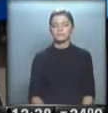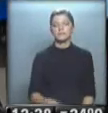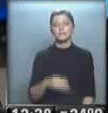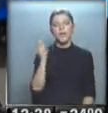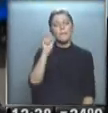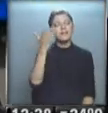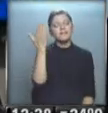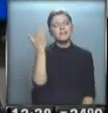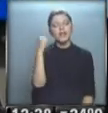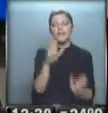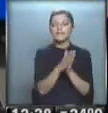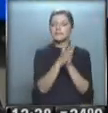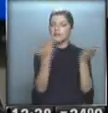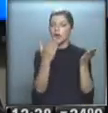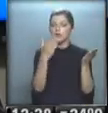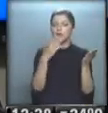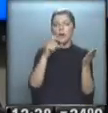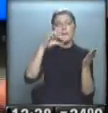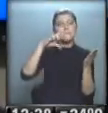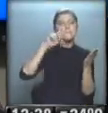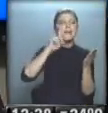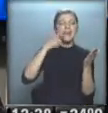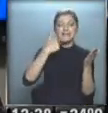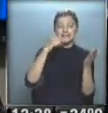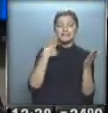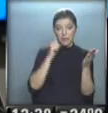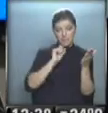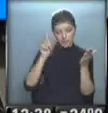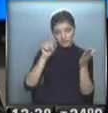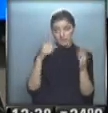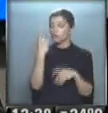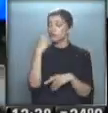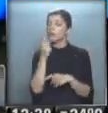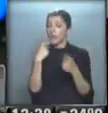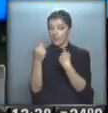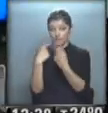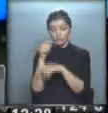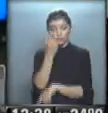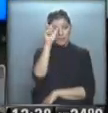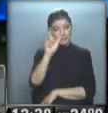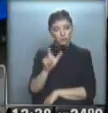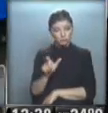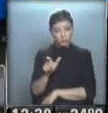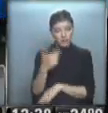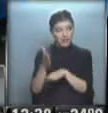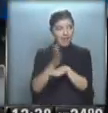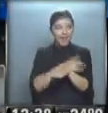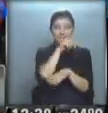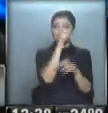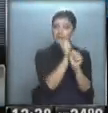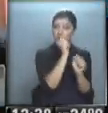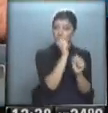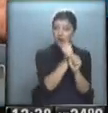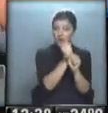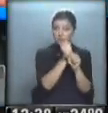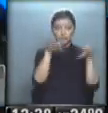Unos meses en el diario El País de España se publicó justamente una entrevista a una de las personas que había trabajado en